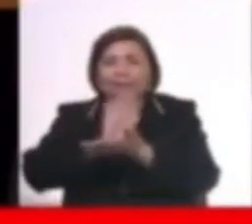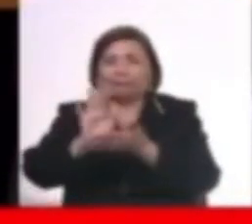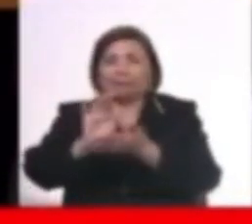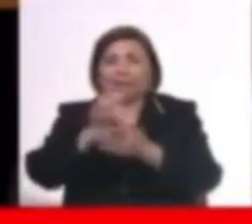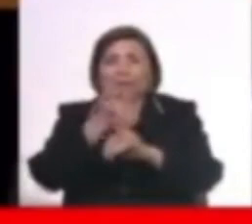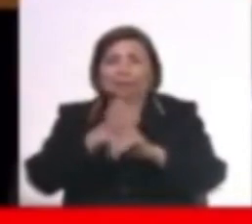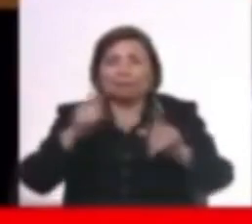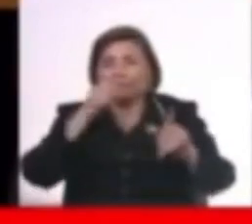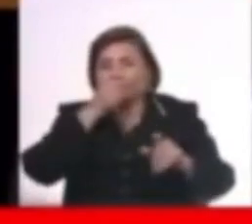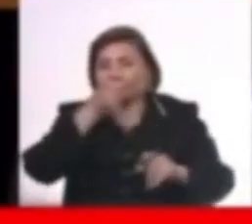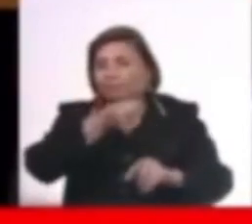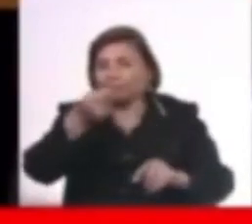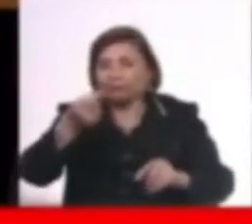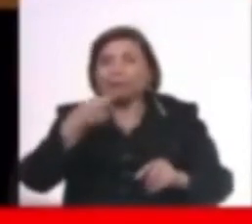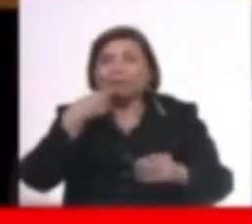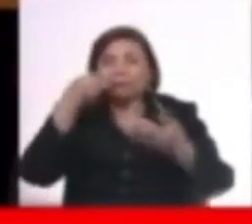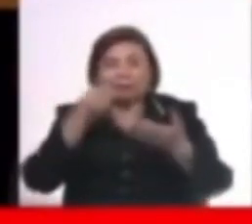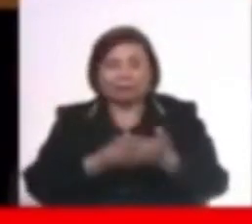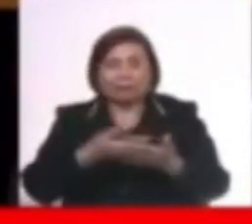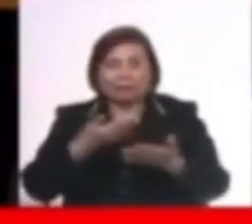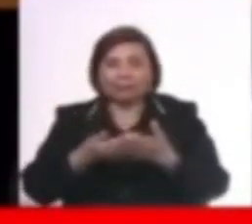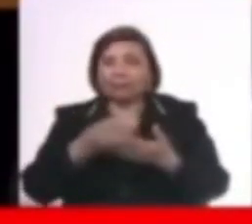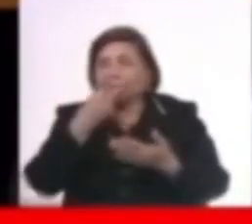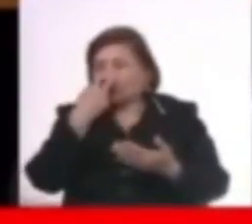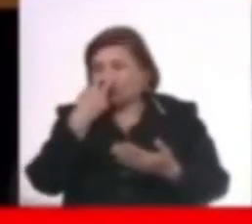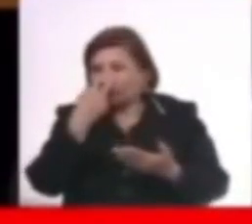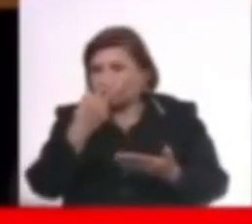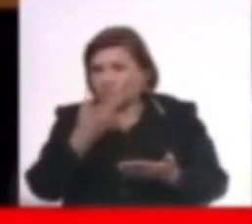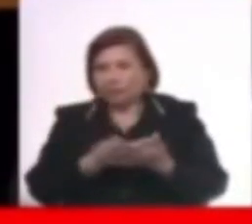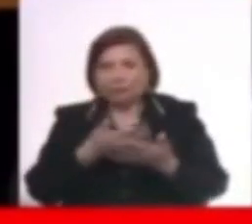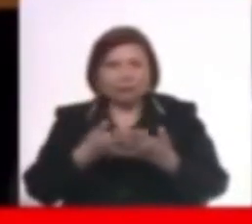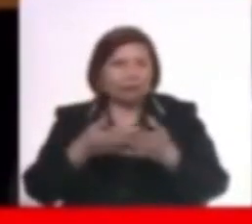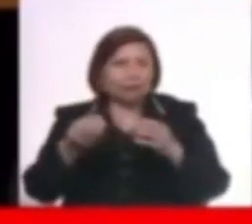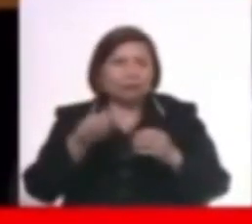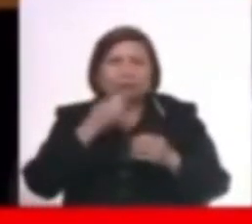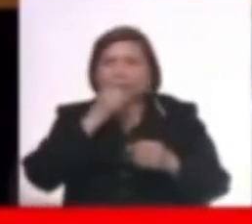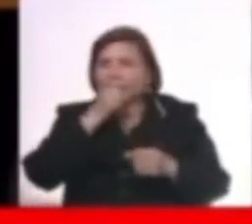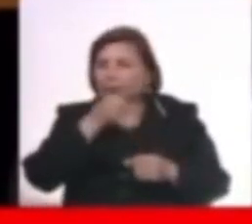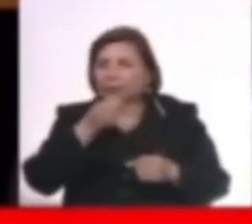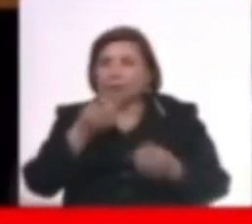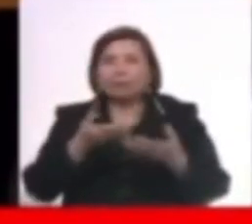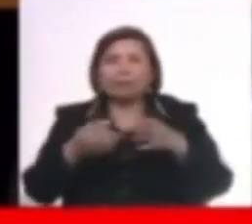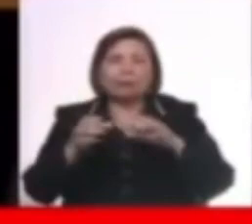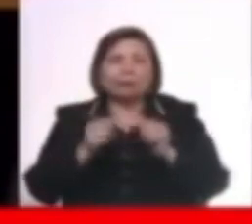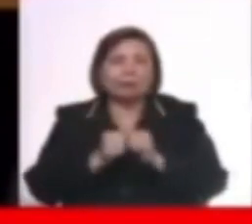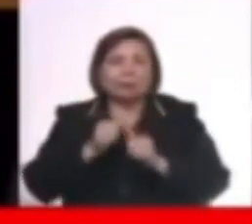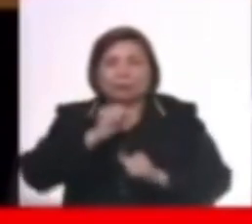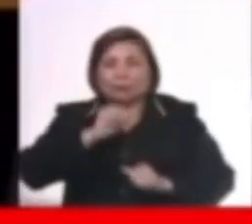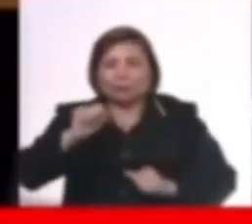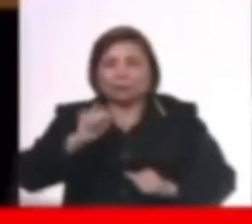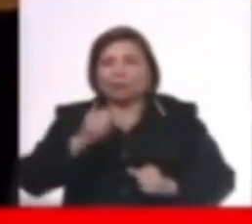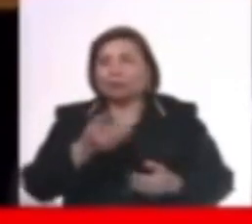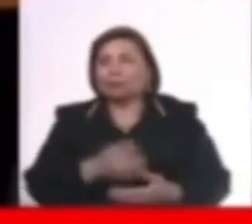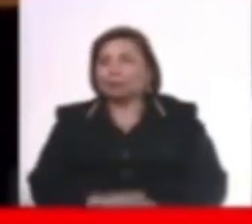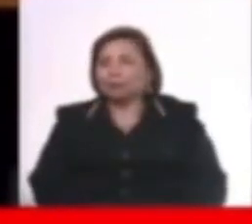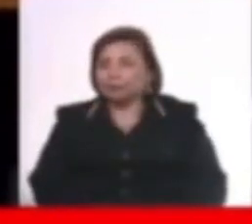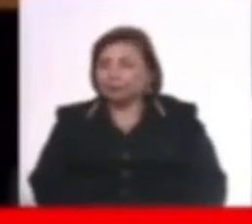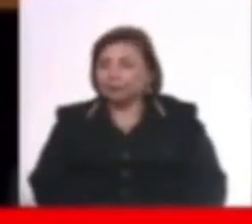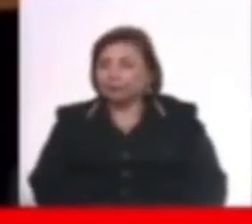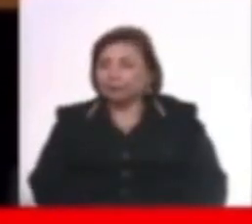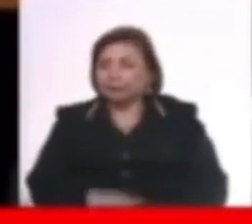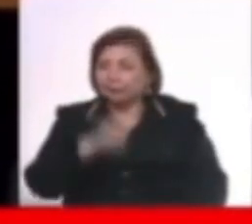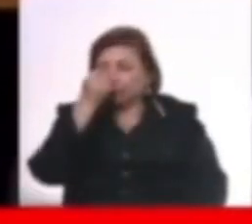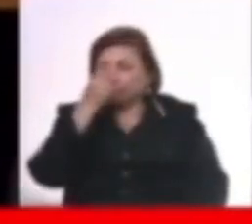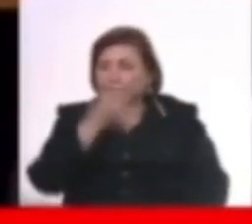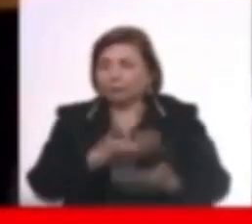por la libertad de expresión y la democracia Es evidente y se ve en la forma en cómo tratan a los medios y como tratan a la oposición y a la sociedad civil en